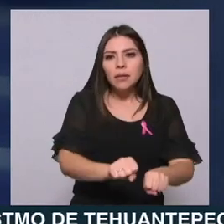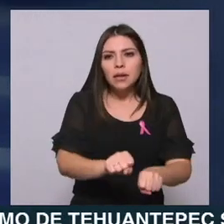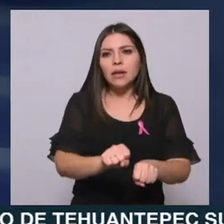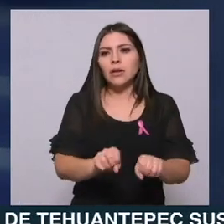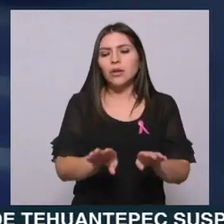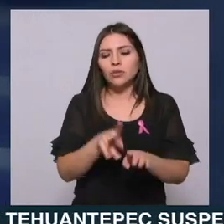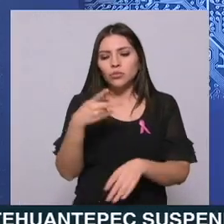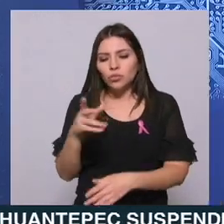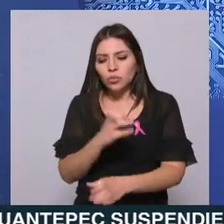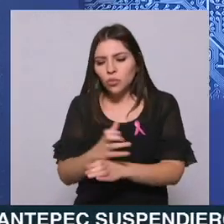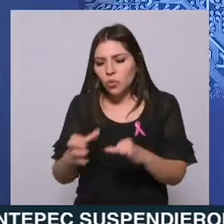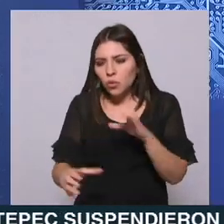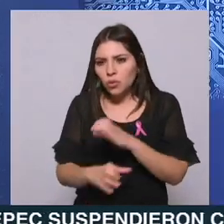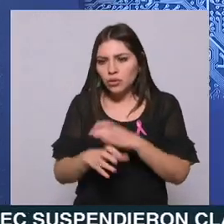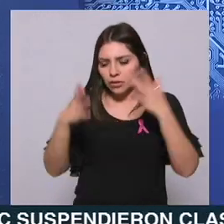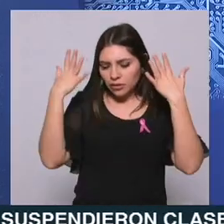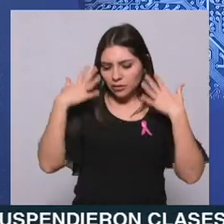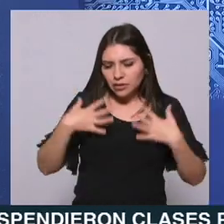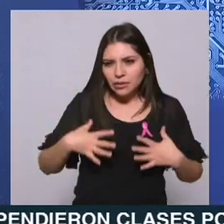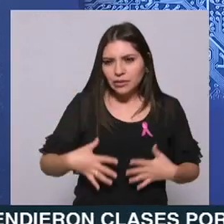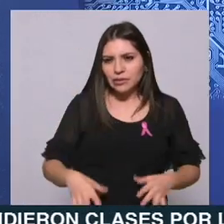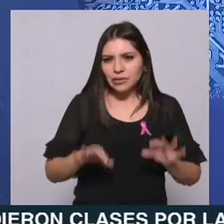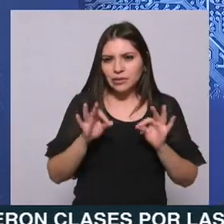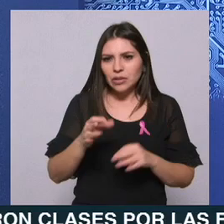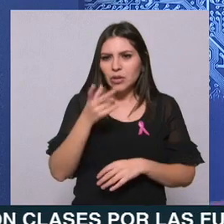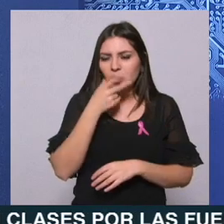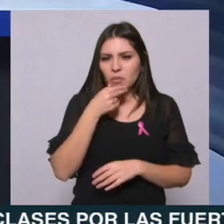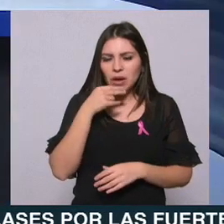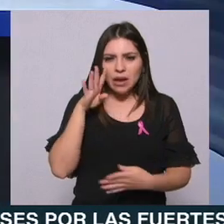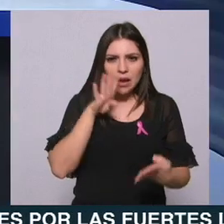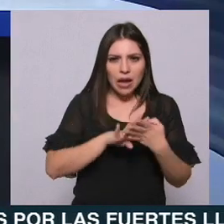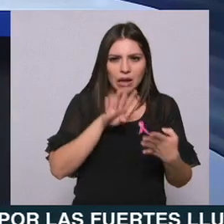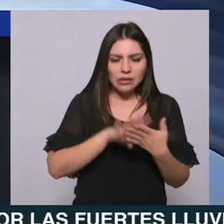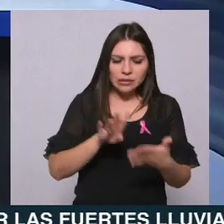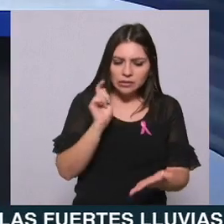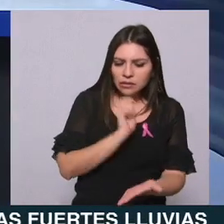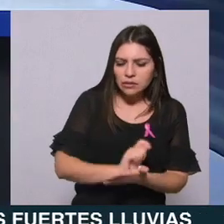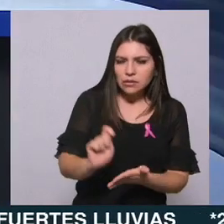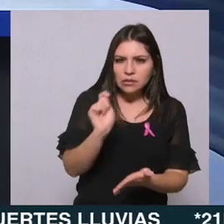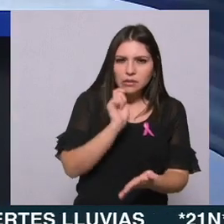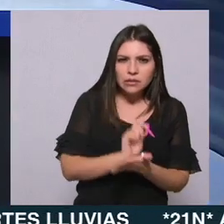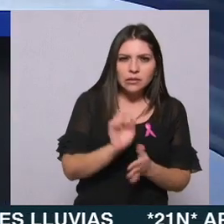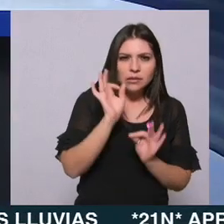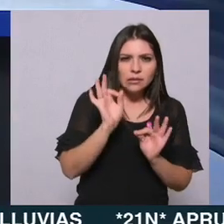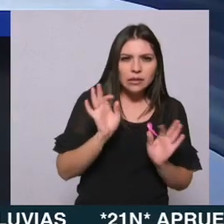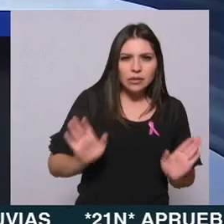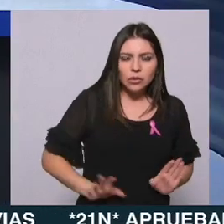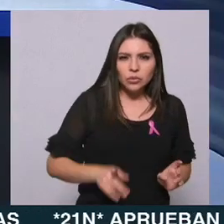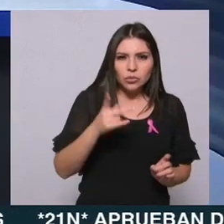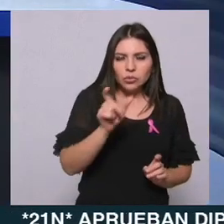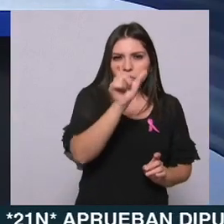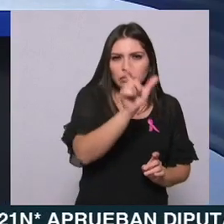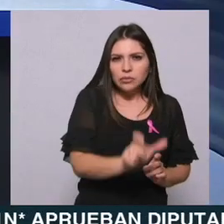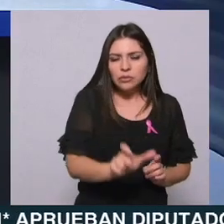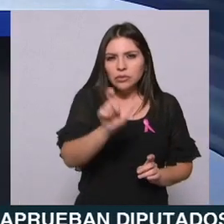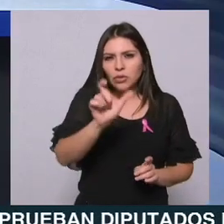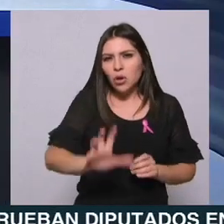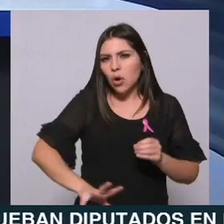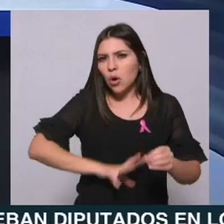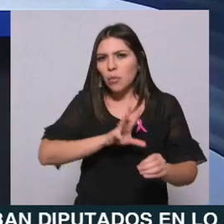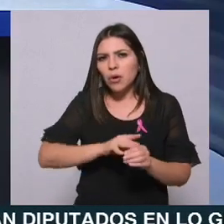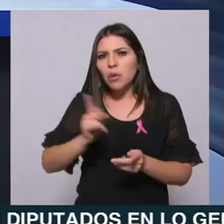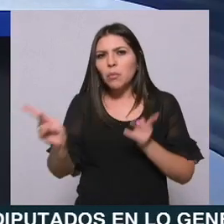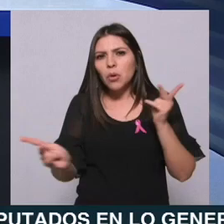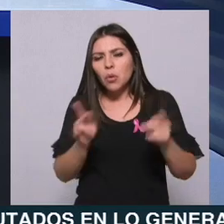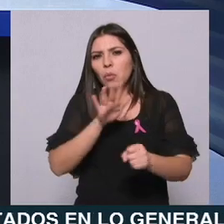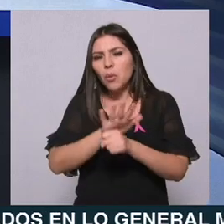de objetos, su aspecto, la describe el alcalde de la cárcel cuando la mete presa, el interrogatorio completo, todo.